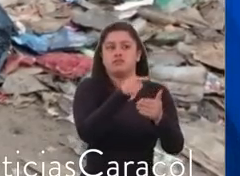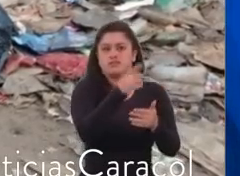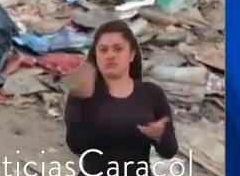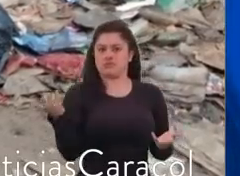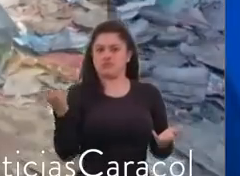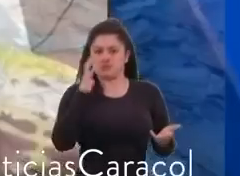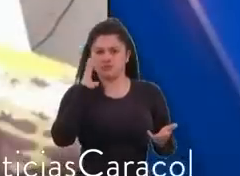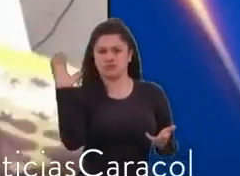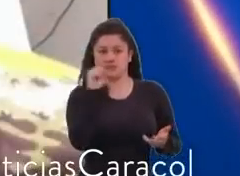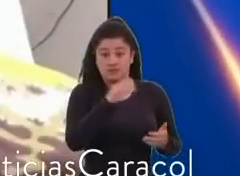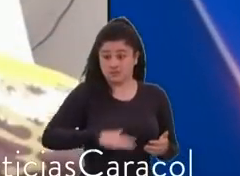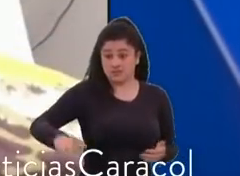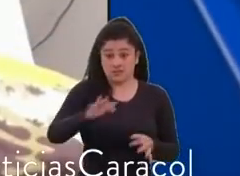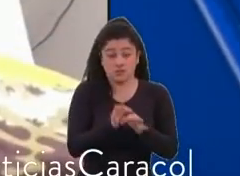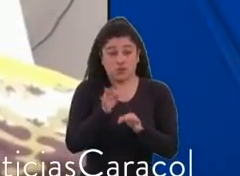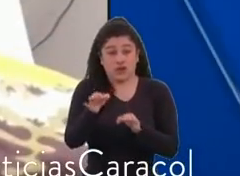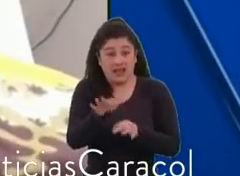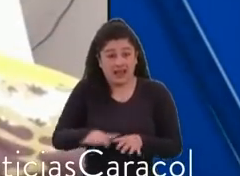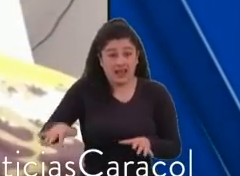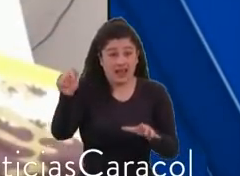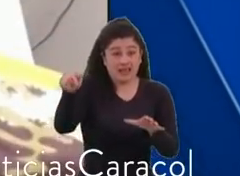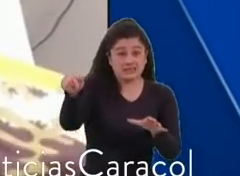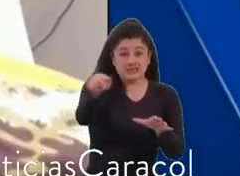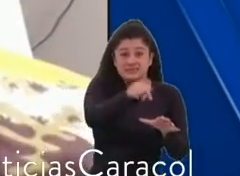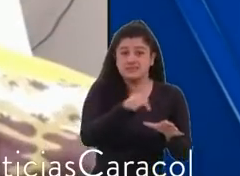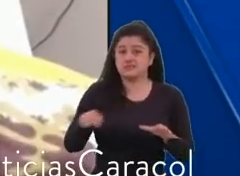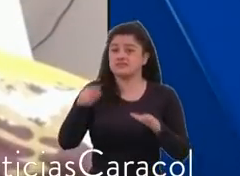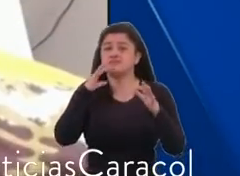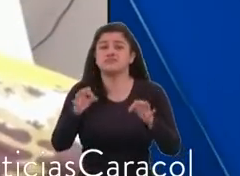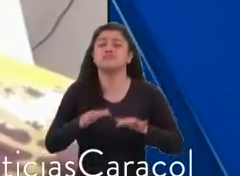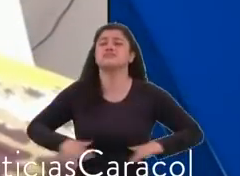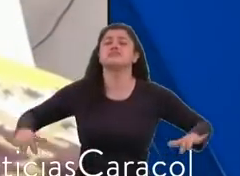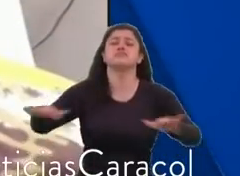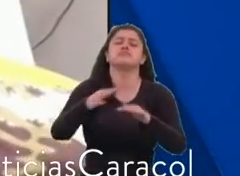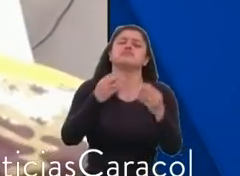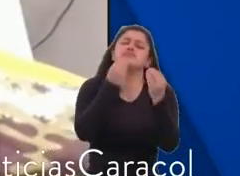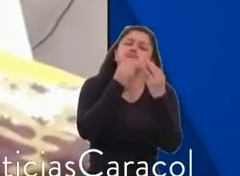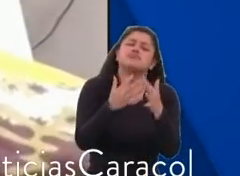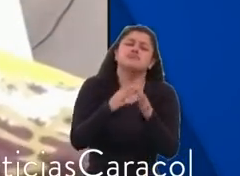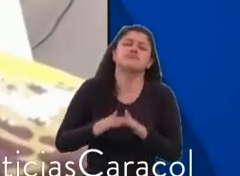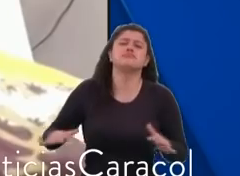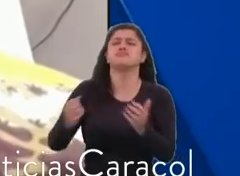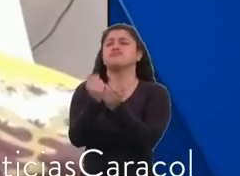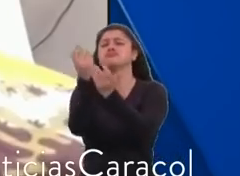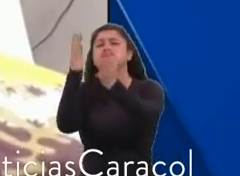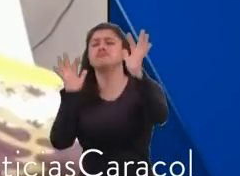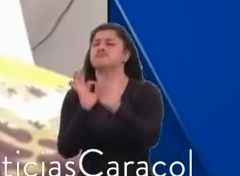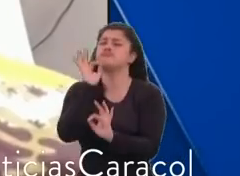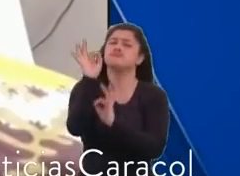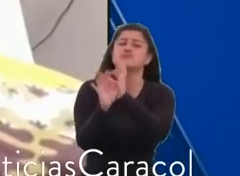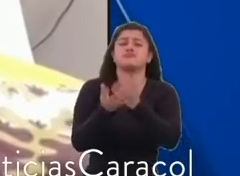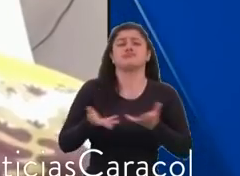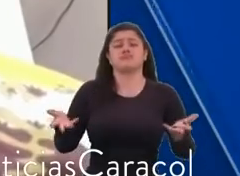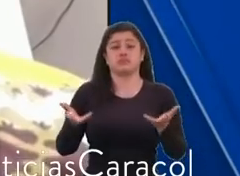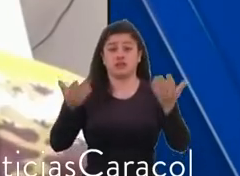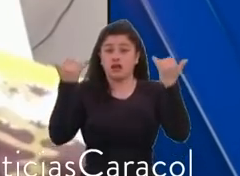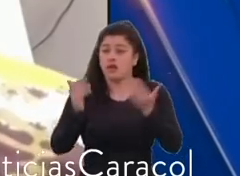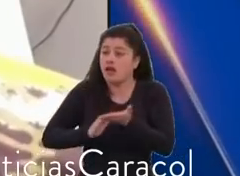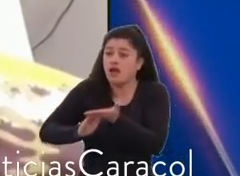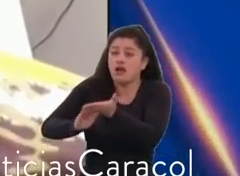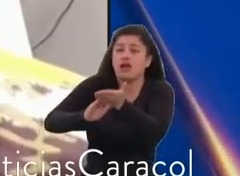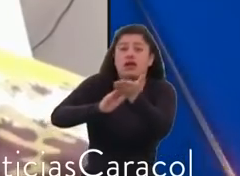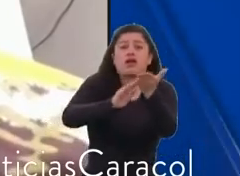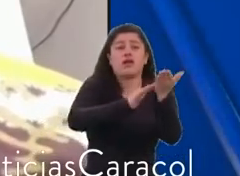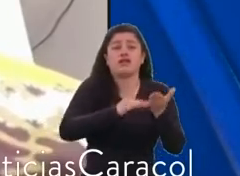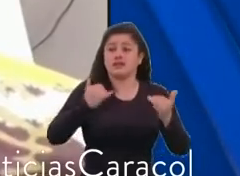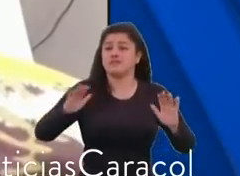que ya no cuidar solamente, sino recuperar. Y yo insisto en que la recuperación tiene que ir de la mano